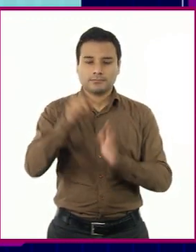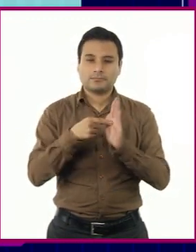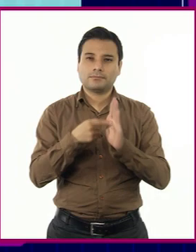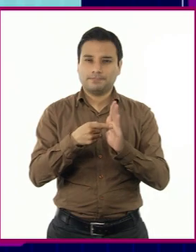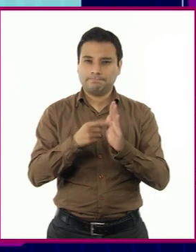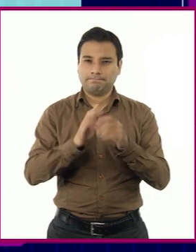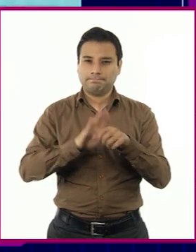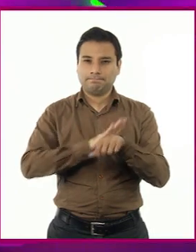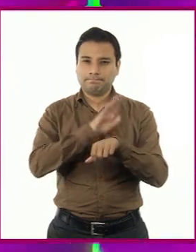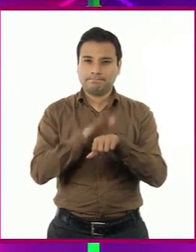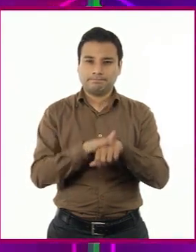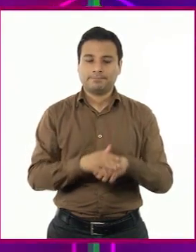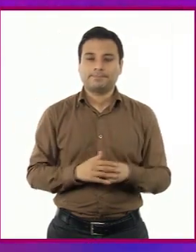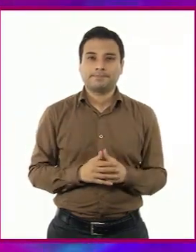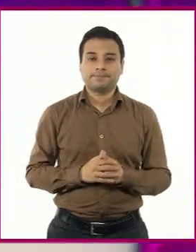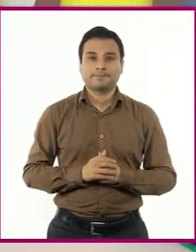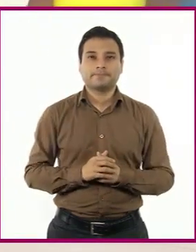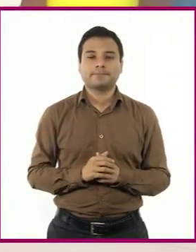de calificaciones.